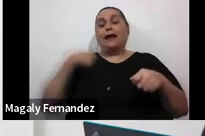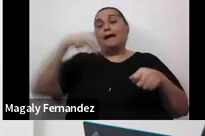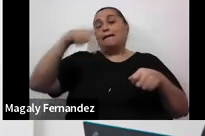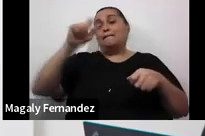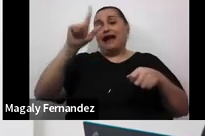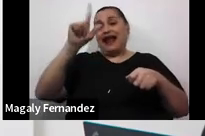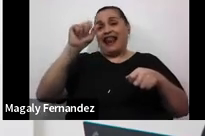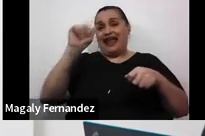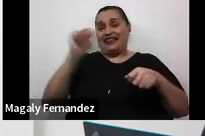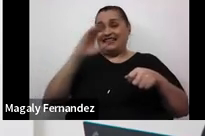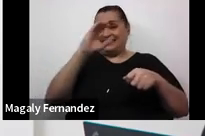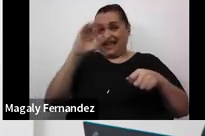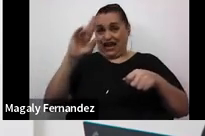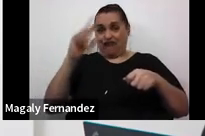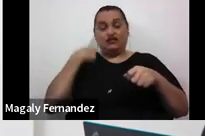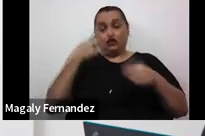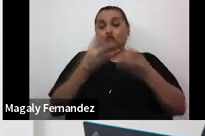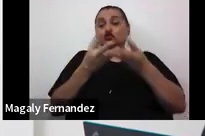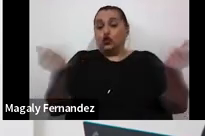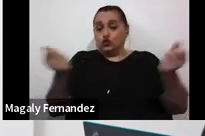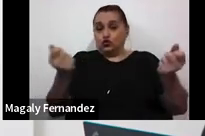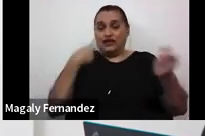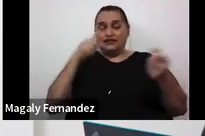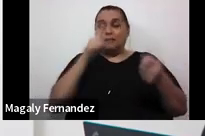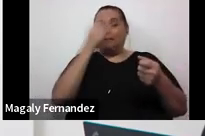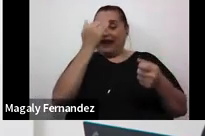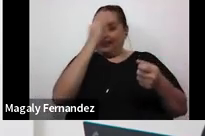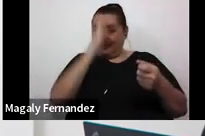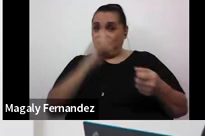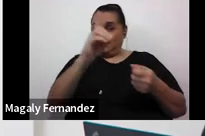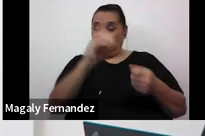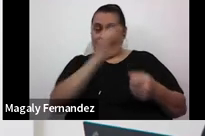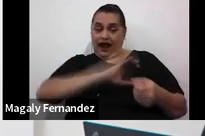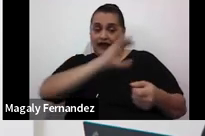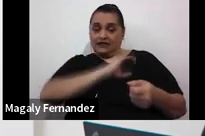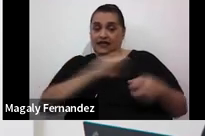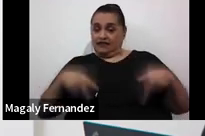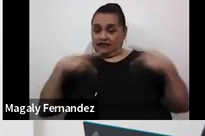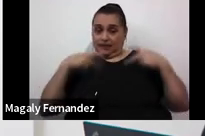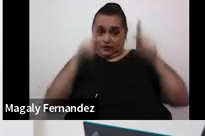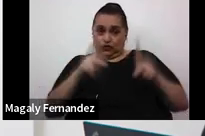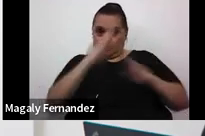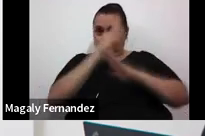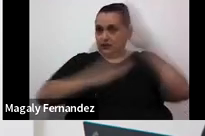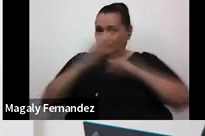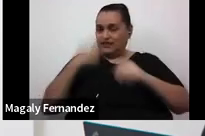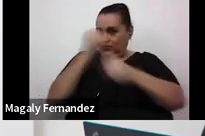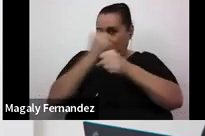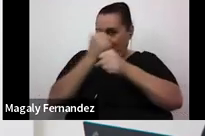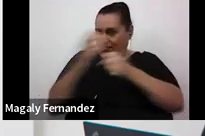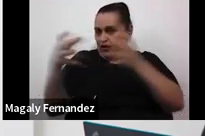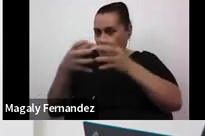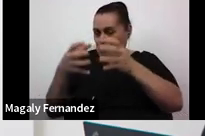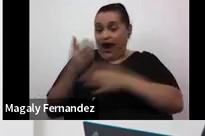soluciones enfocadas en mejorar y dignificar la calidad de vida de las personas con discapacidad justo antes de esta charla